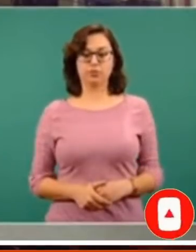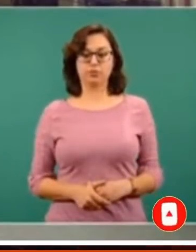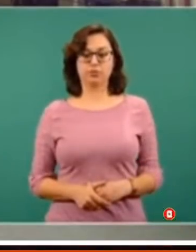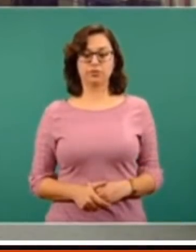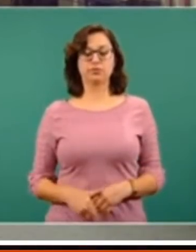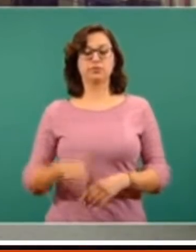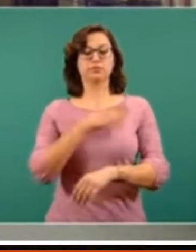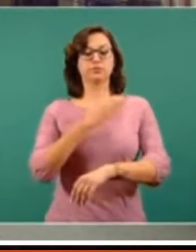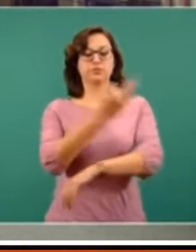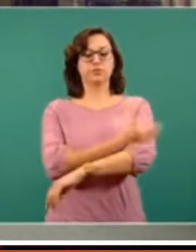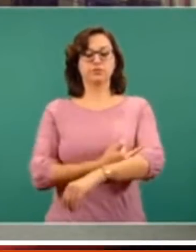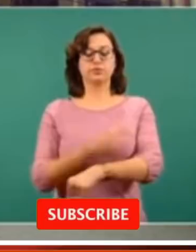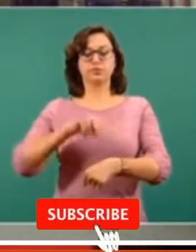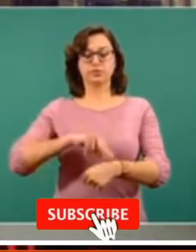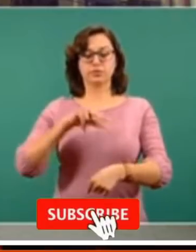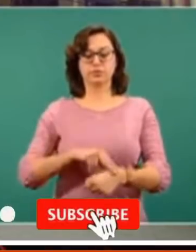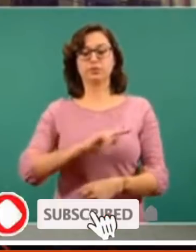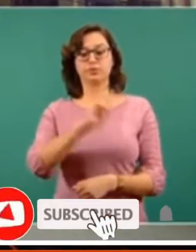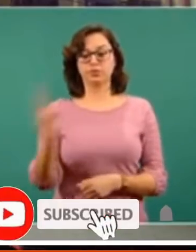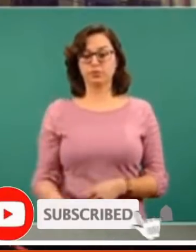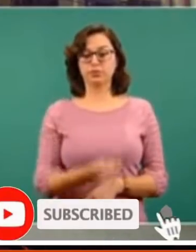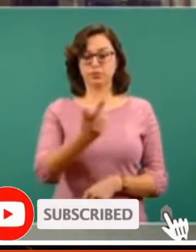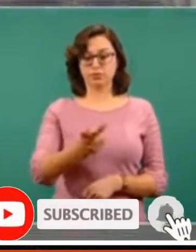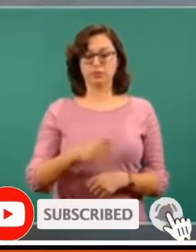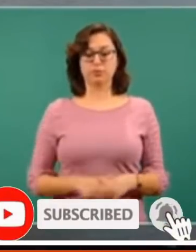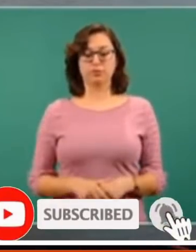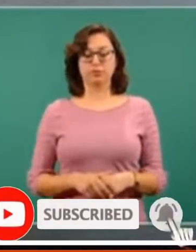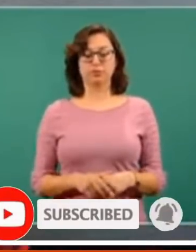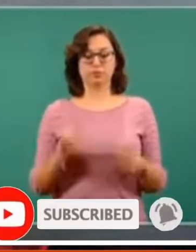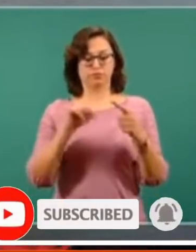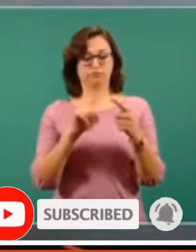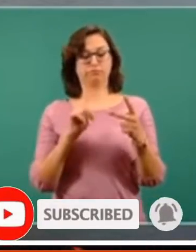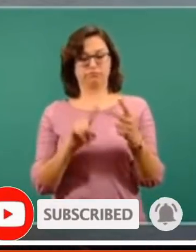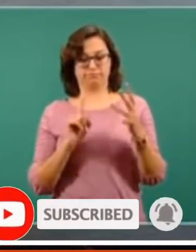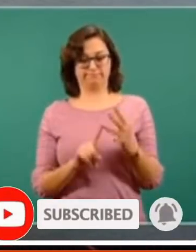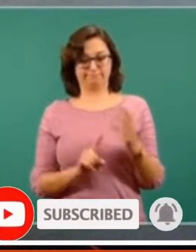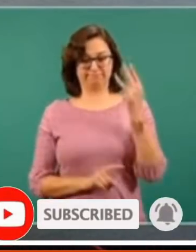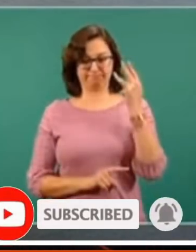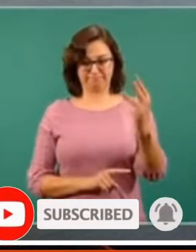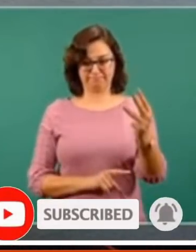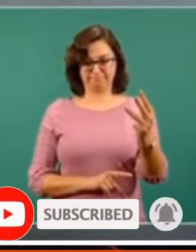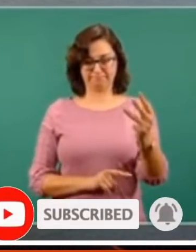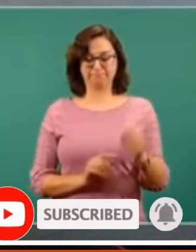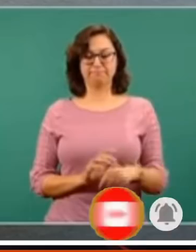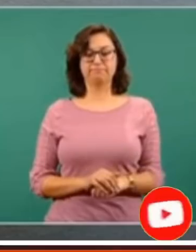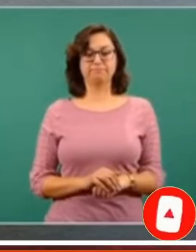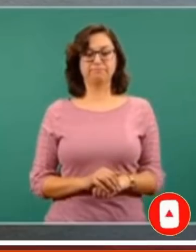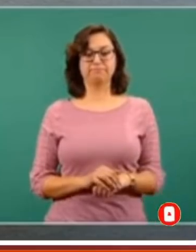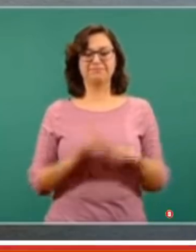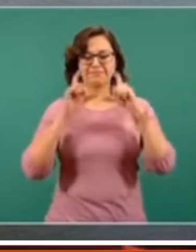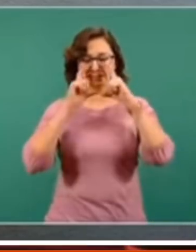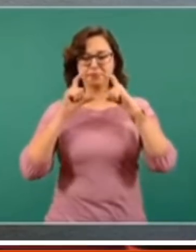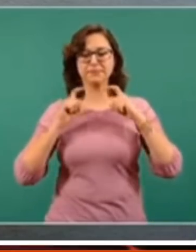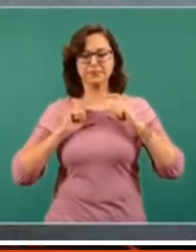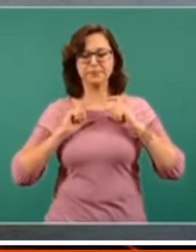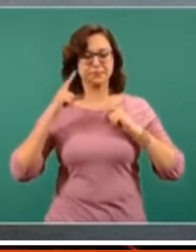buenas tardes, doctores. Preguntarles, hacerles tres preguntas. Una tiene que ver, me voy a quitar